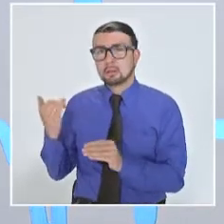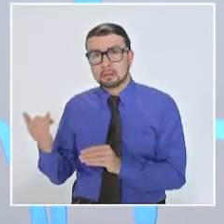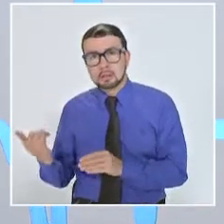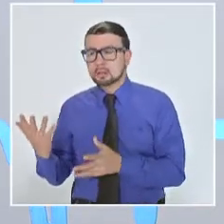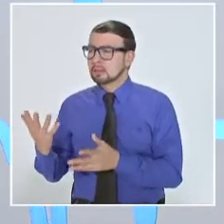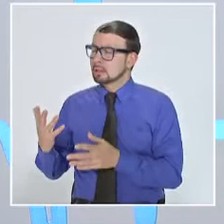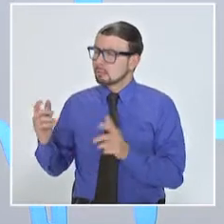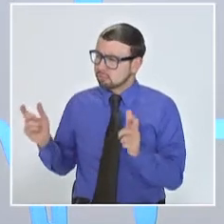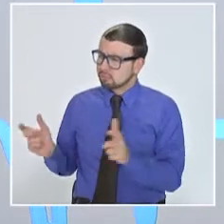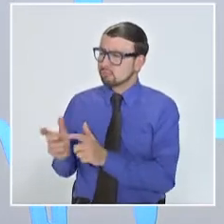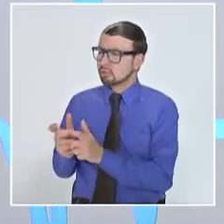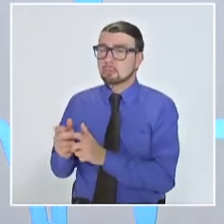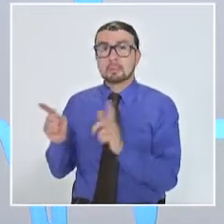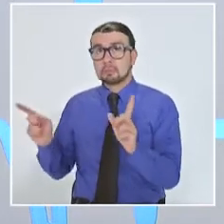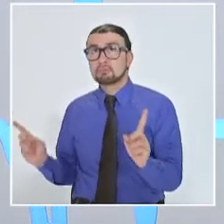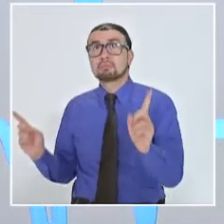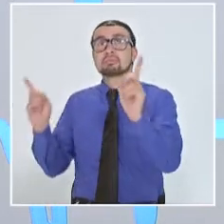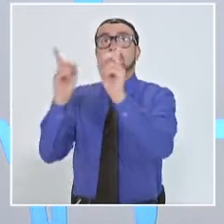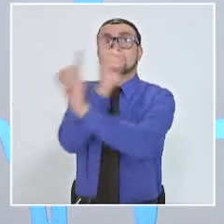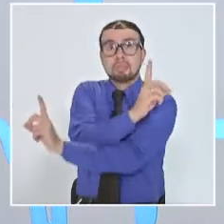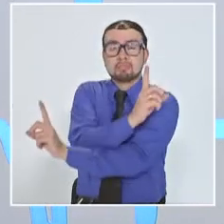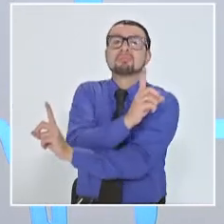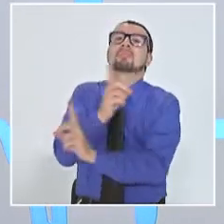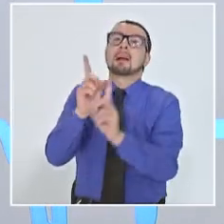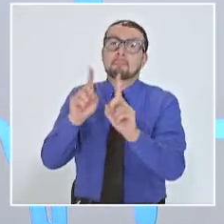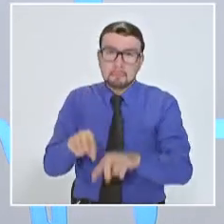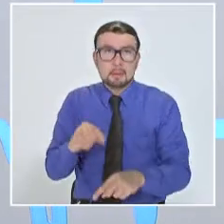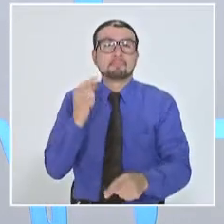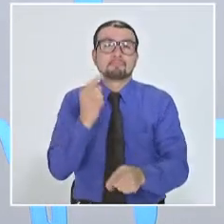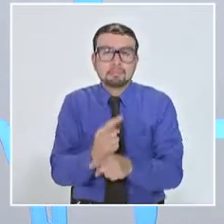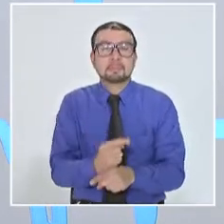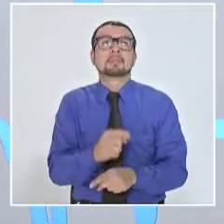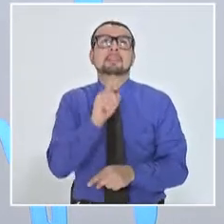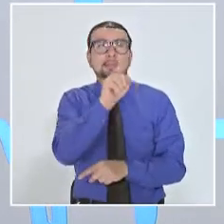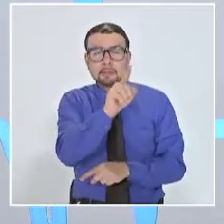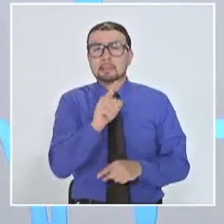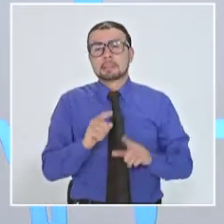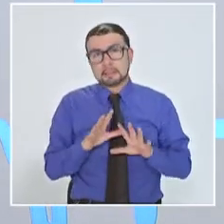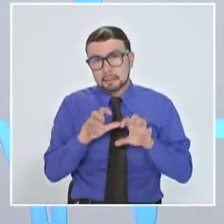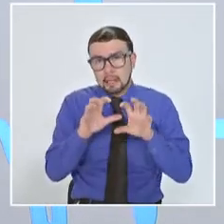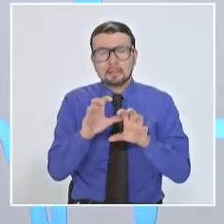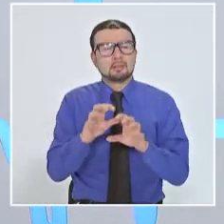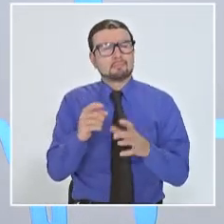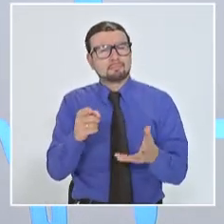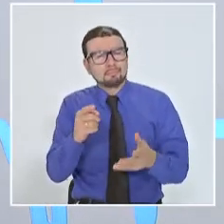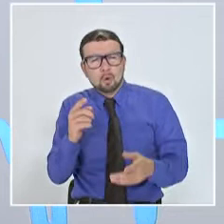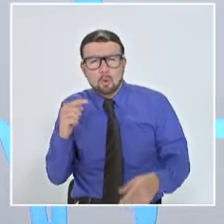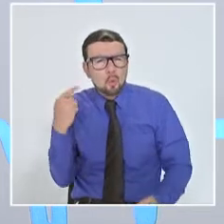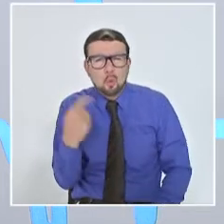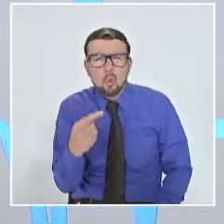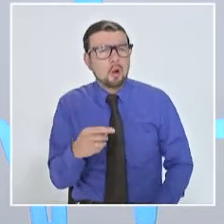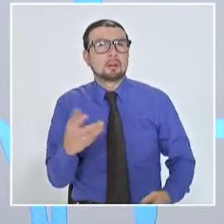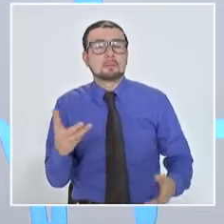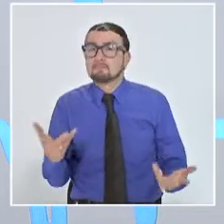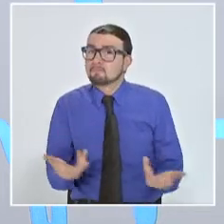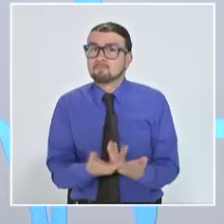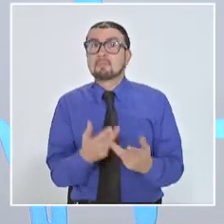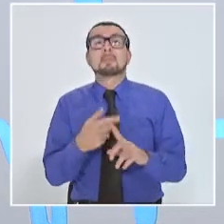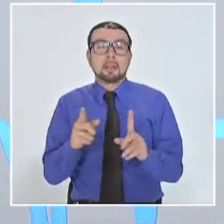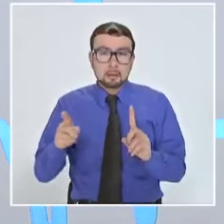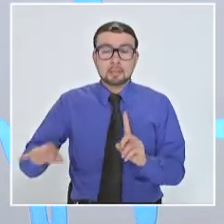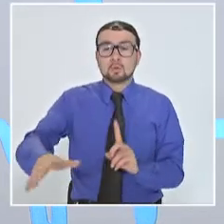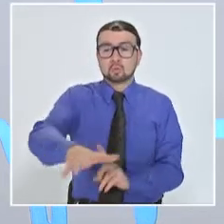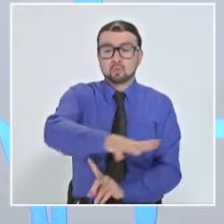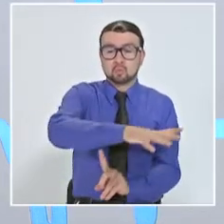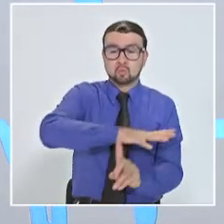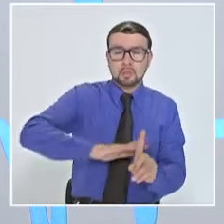intercambian, el riesgo también cambia. O sea, hay un factor ambiental que todavía no hemos podido definir cuál es, pero sí hay una